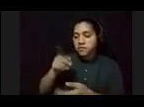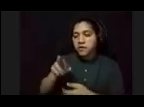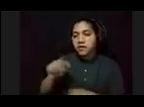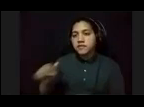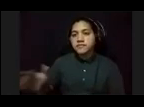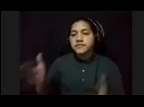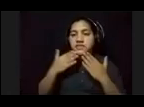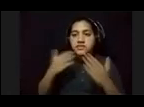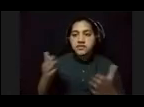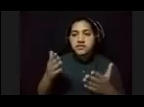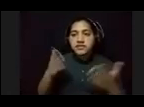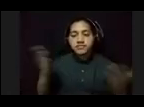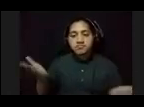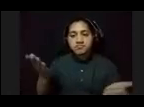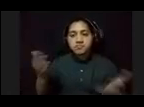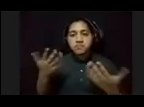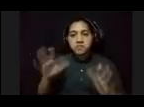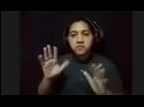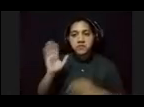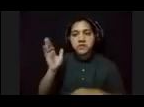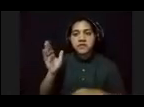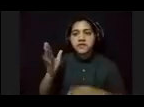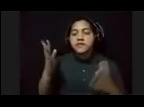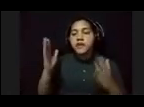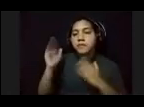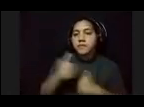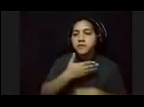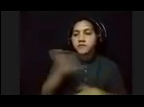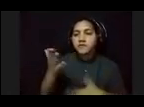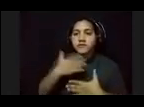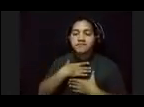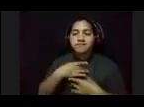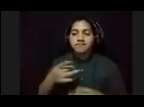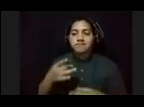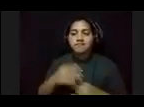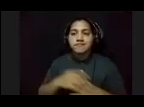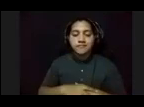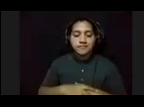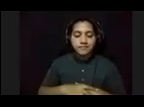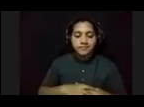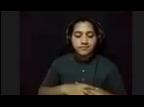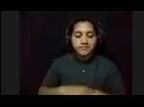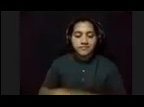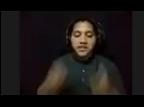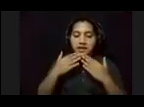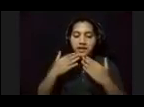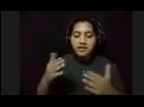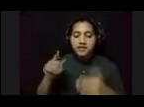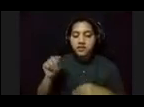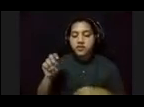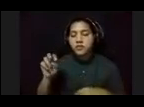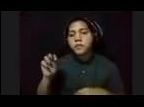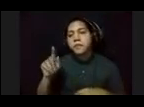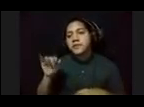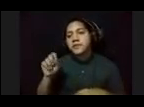Hasta aquí mi presentación. Espero que le haya gustado. Muchísimas gracias, Tomasita. Pasamos ahora a